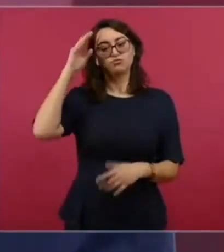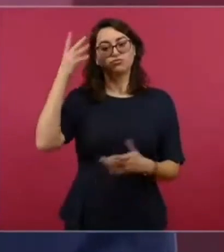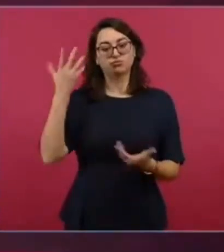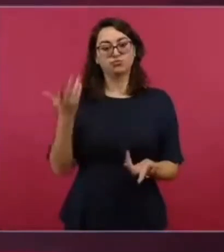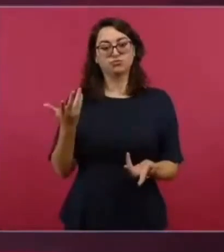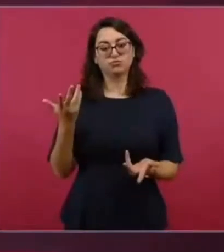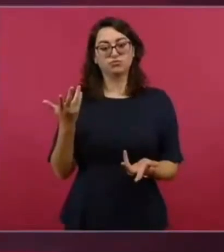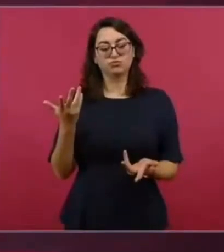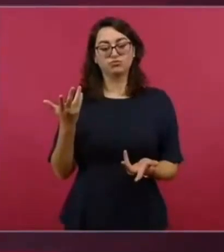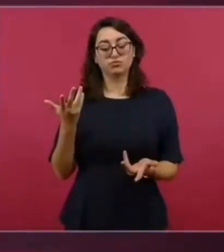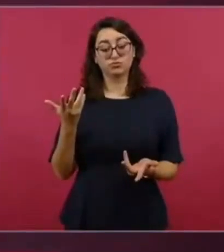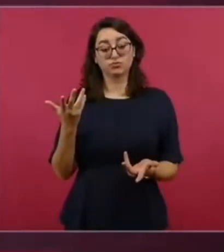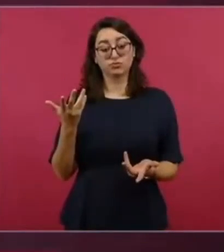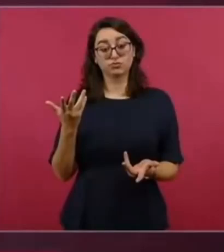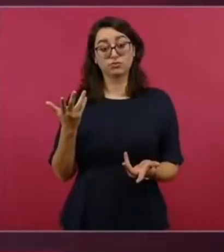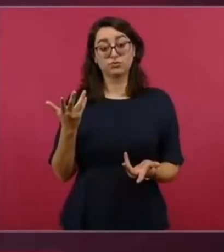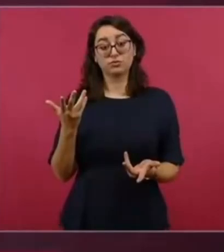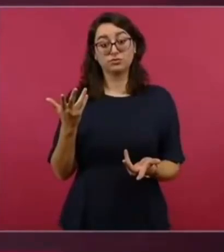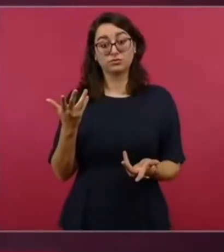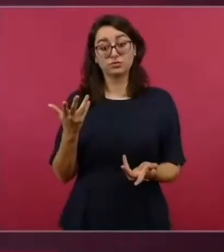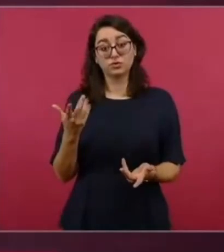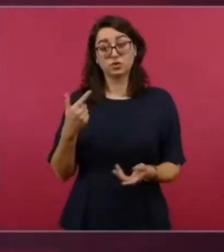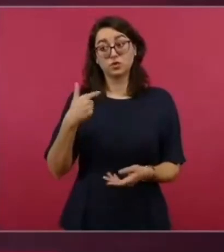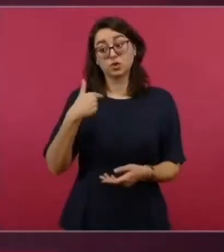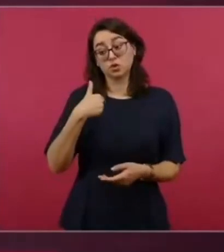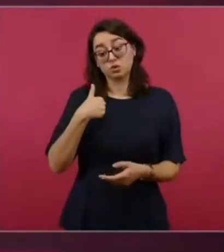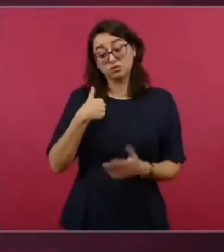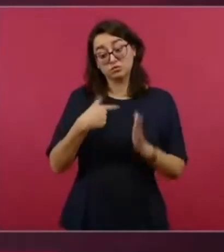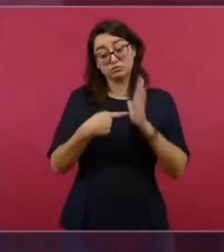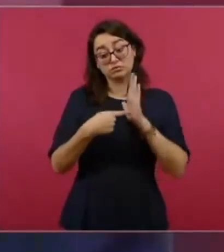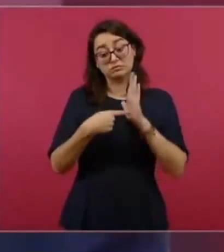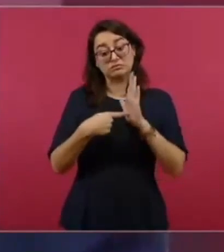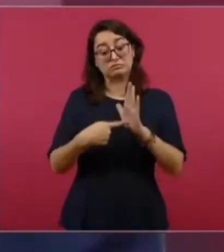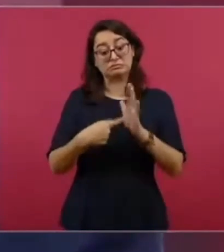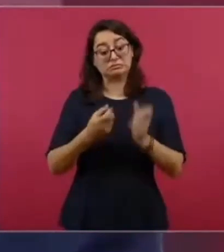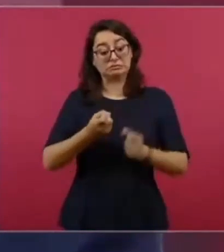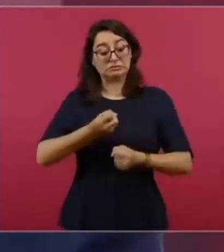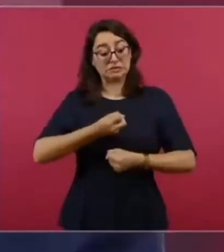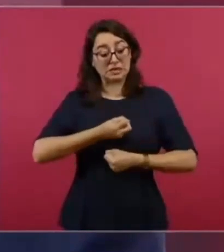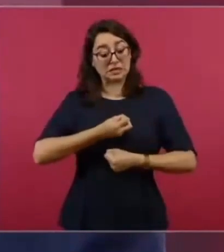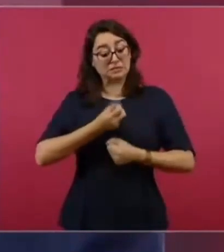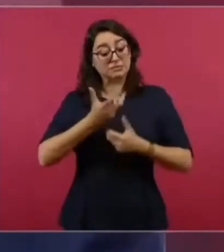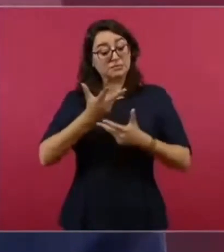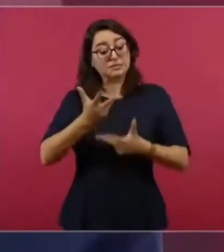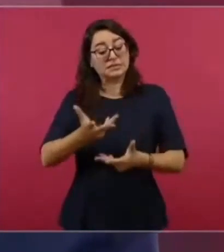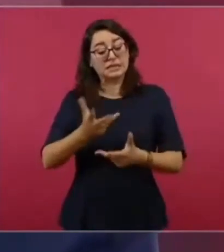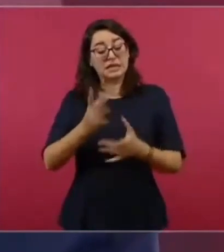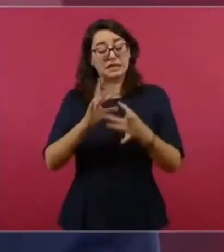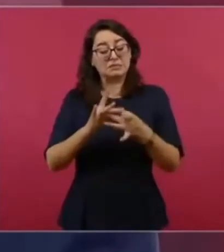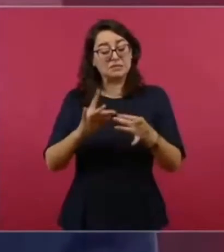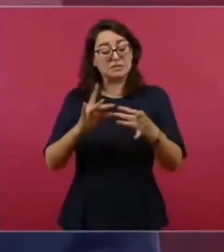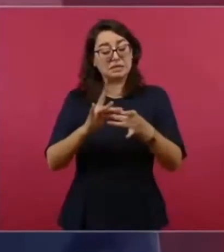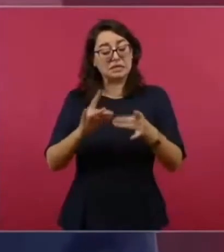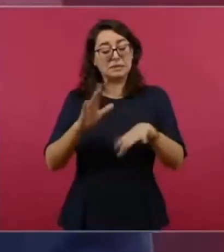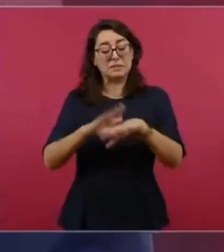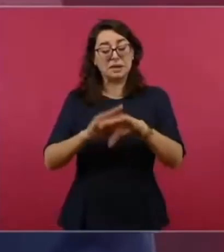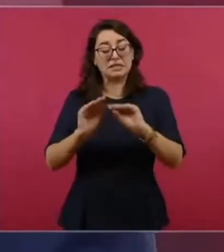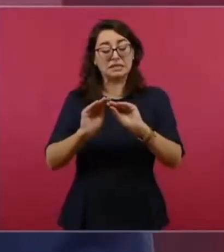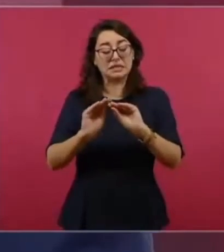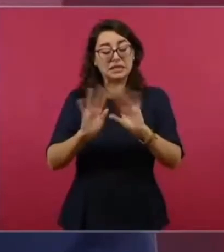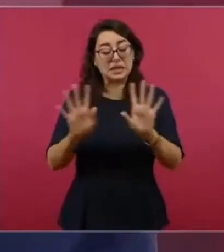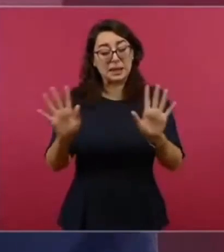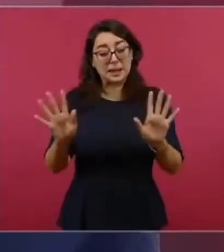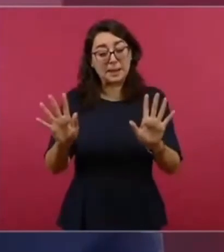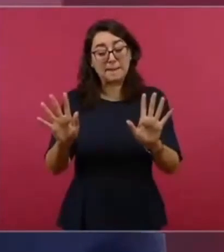única vez, única ocasión, puntualizando más, subrayando más